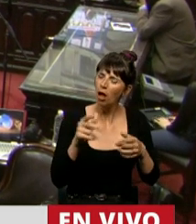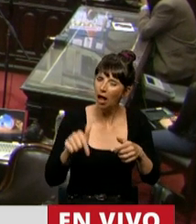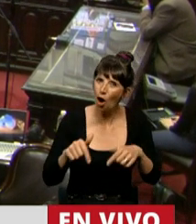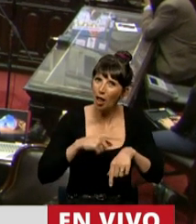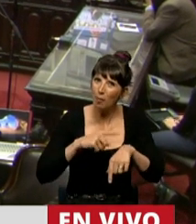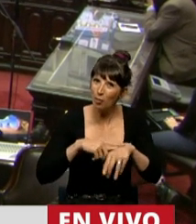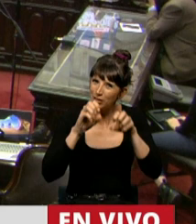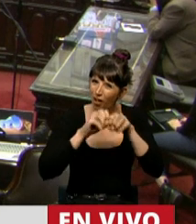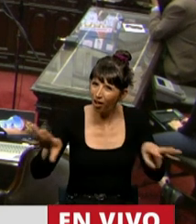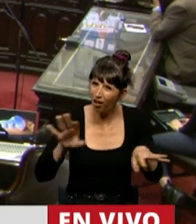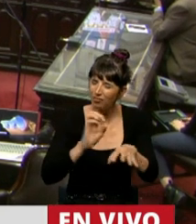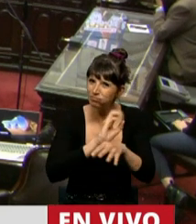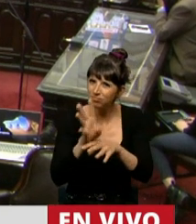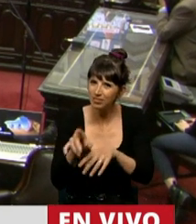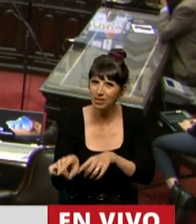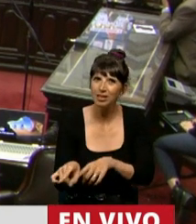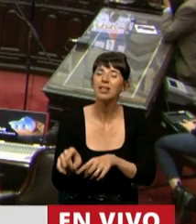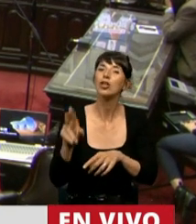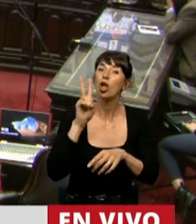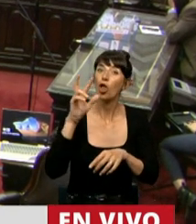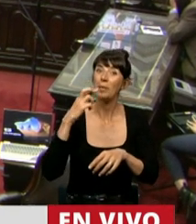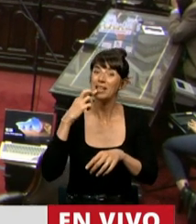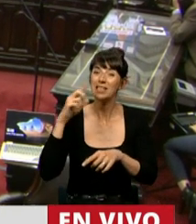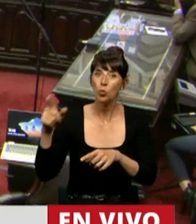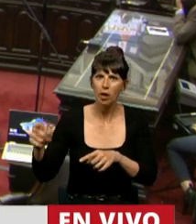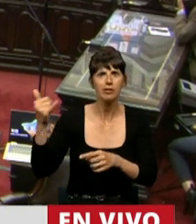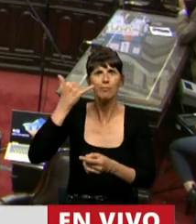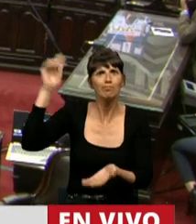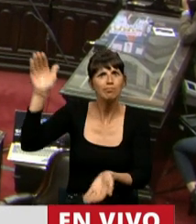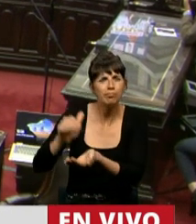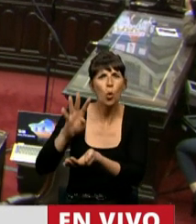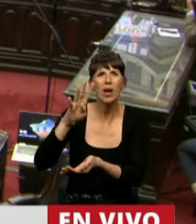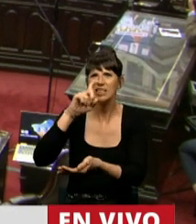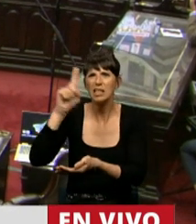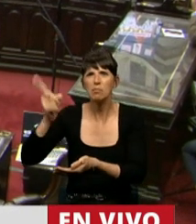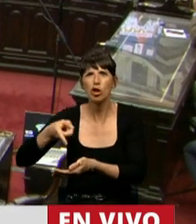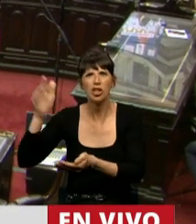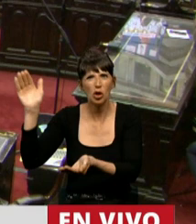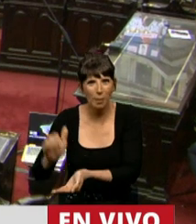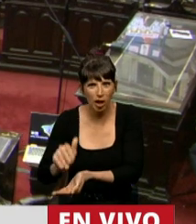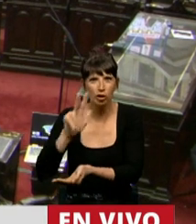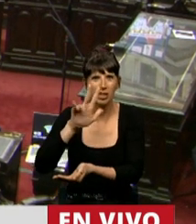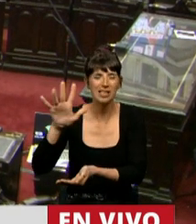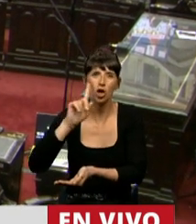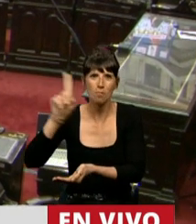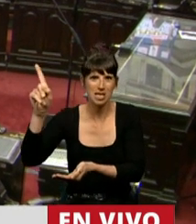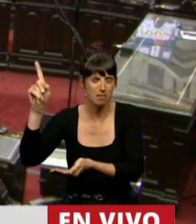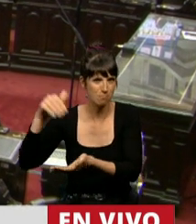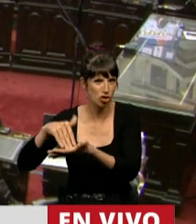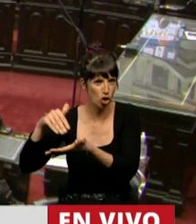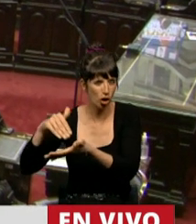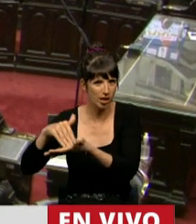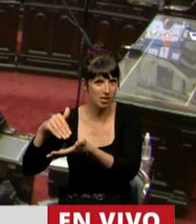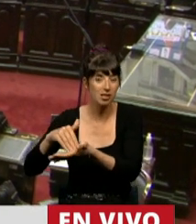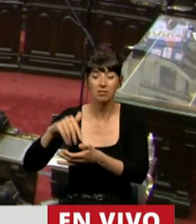habiendo recibido en el 2019 el fondo con un 4% menos 35000 millones hoy a menos